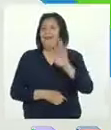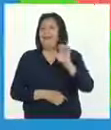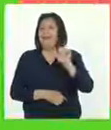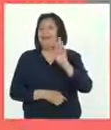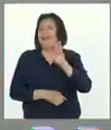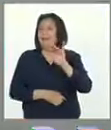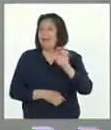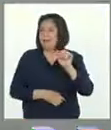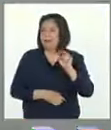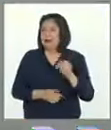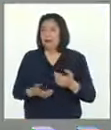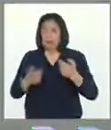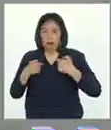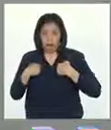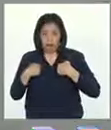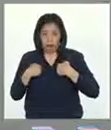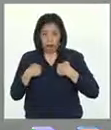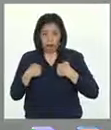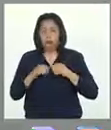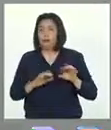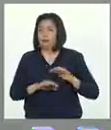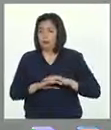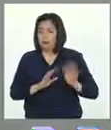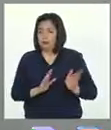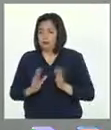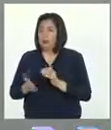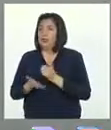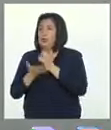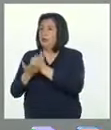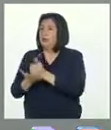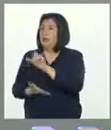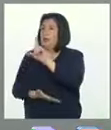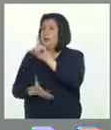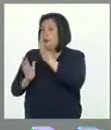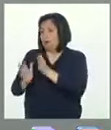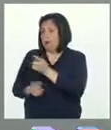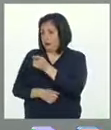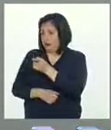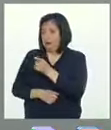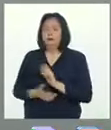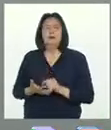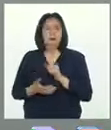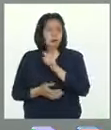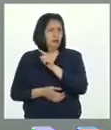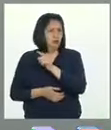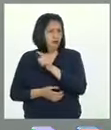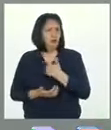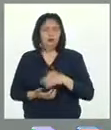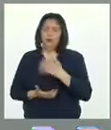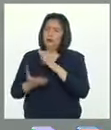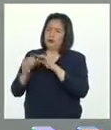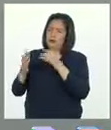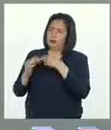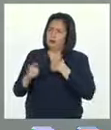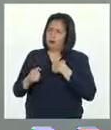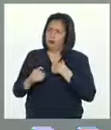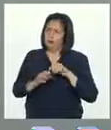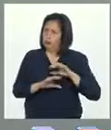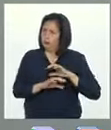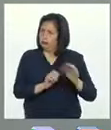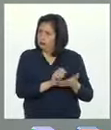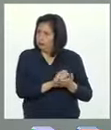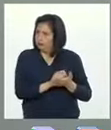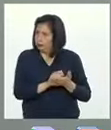Fabiana. Mi plan de acción busca ayudar a Luis. A partir de su caso, hice una